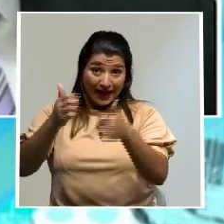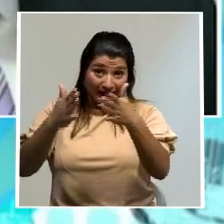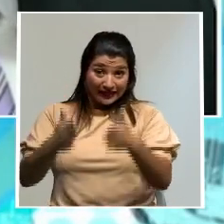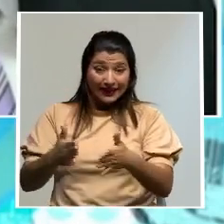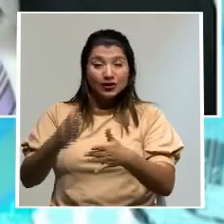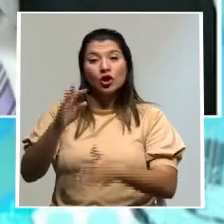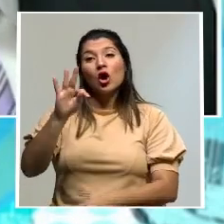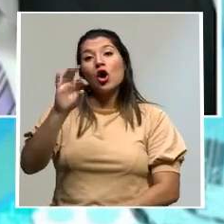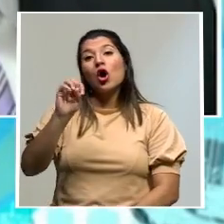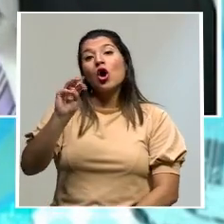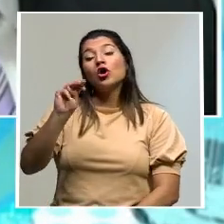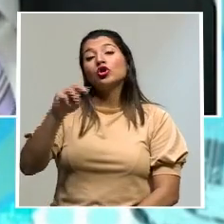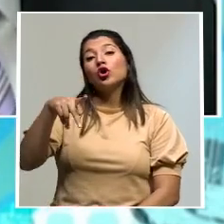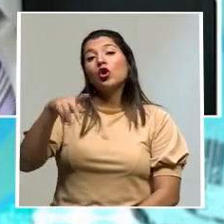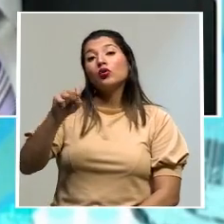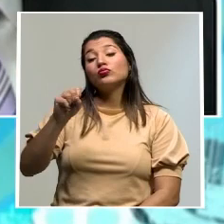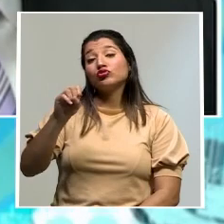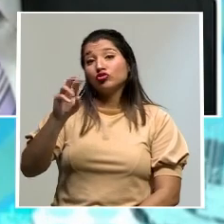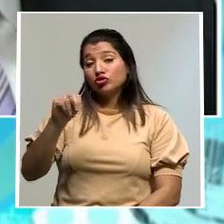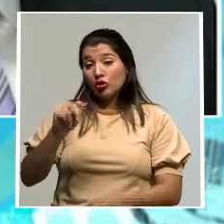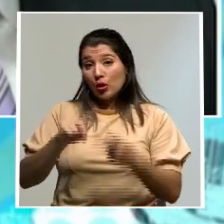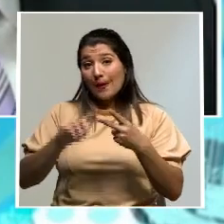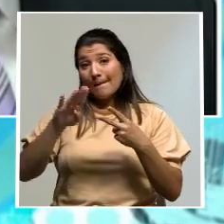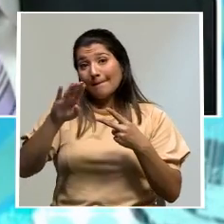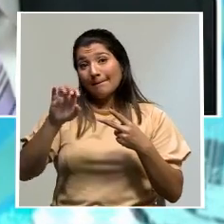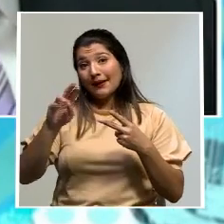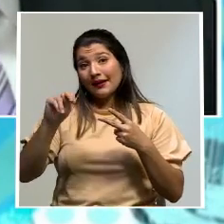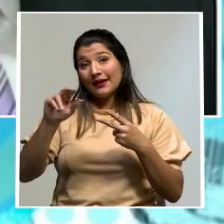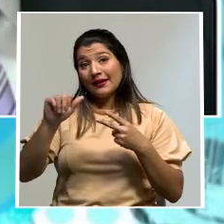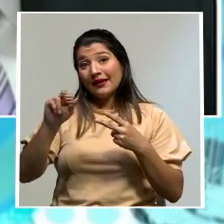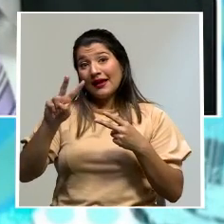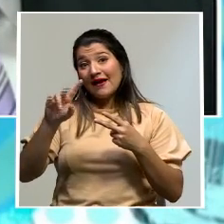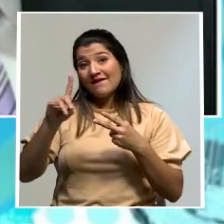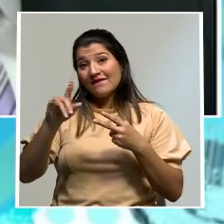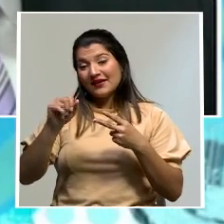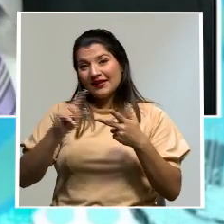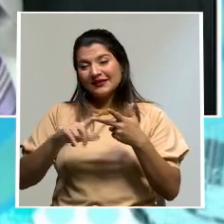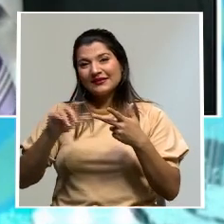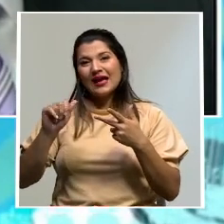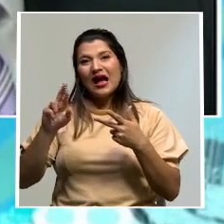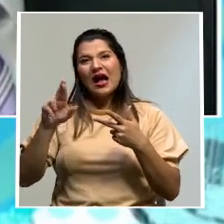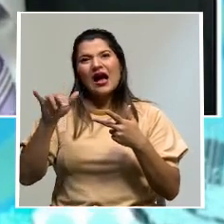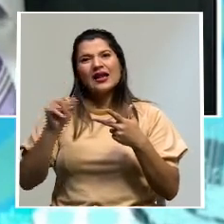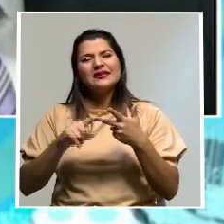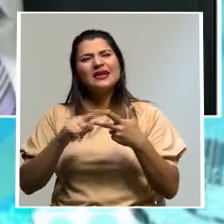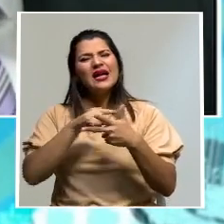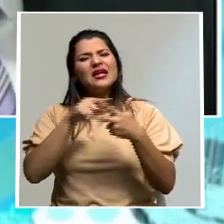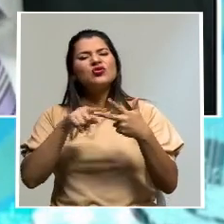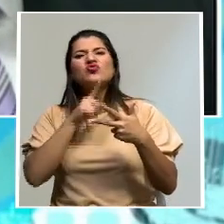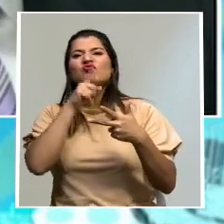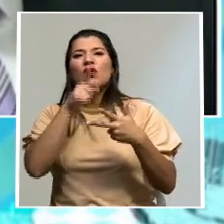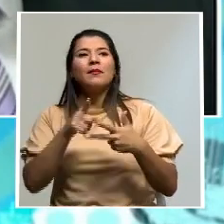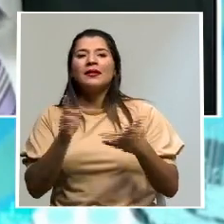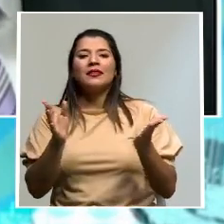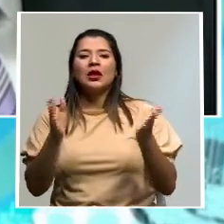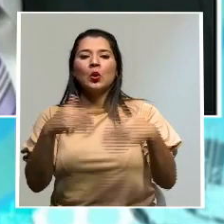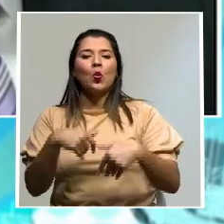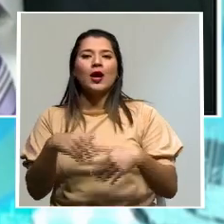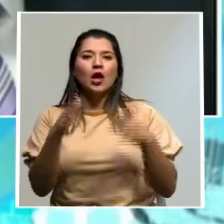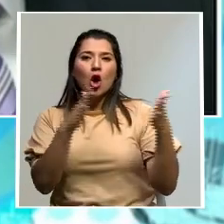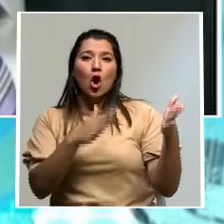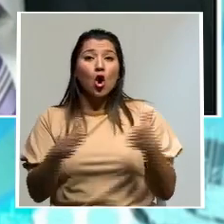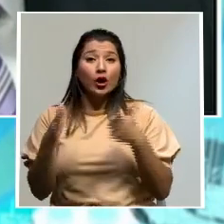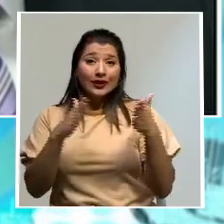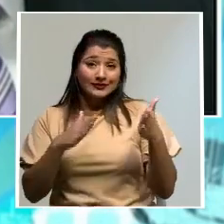Rodolfo Thompson, Carlos Ricardo Benavides y Rolando Araya, no han tenido una organización realmente para esta convención,